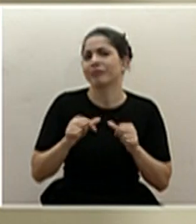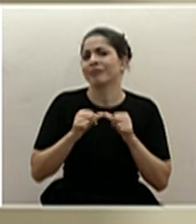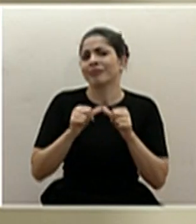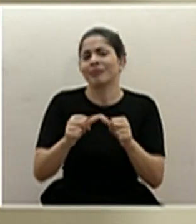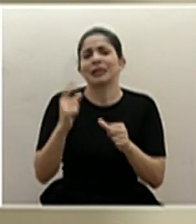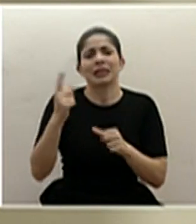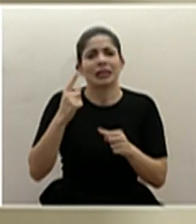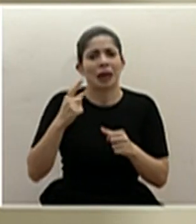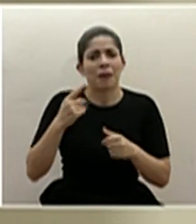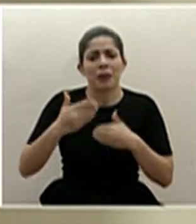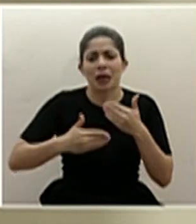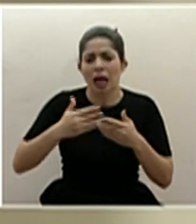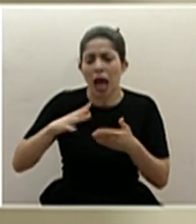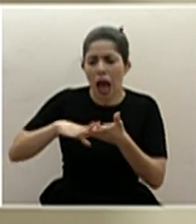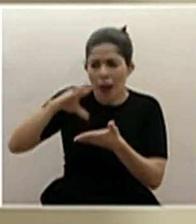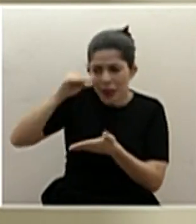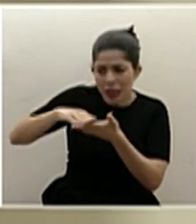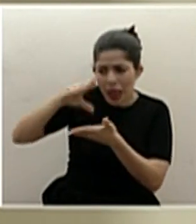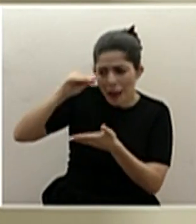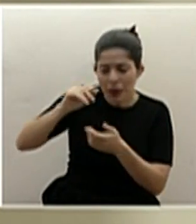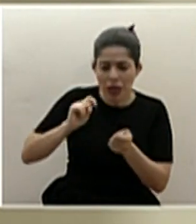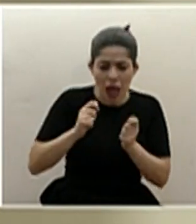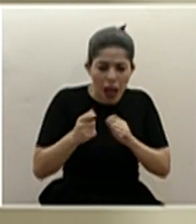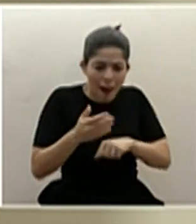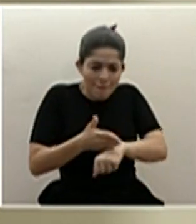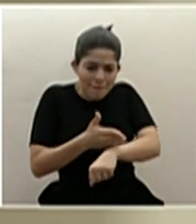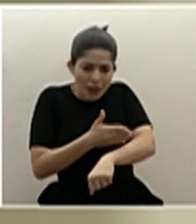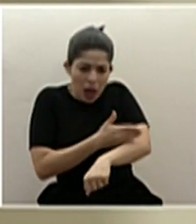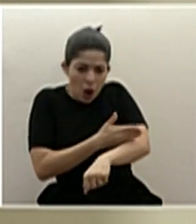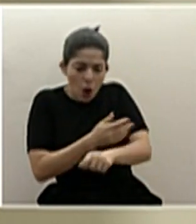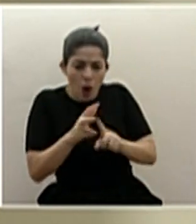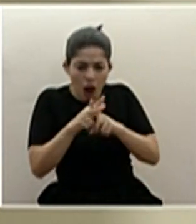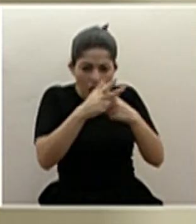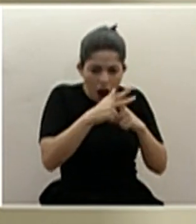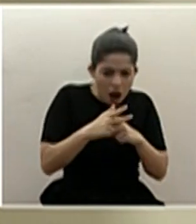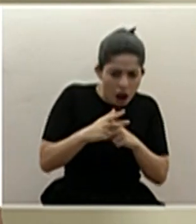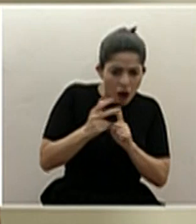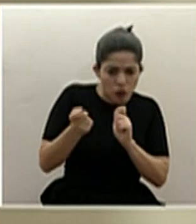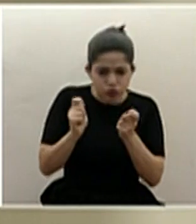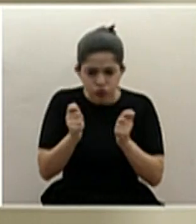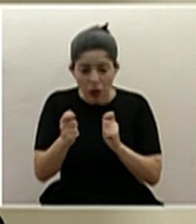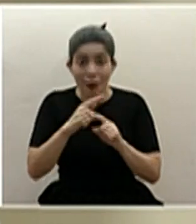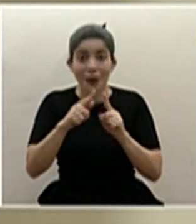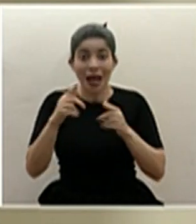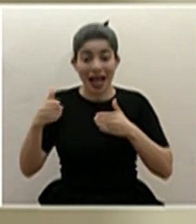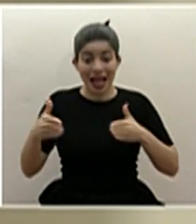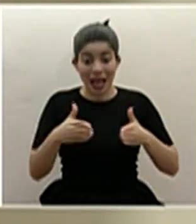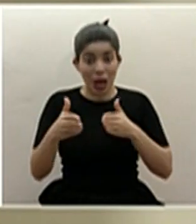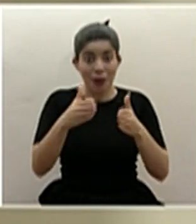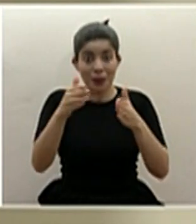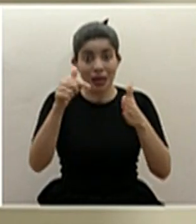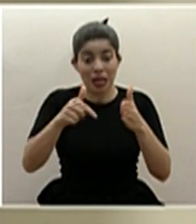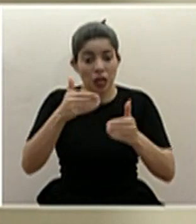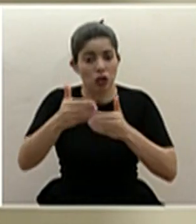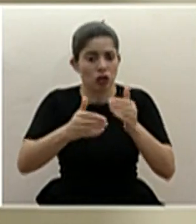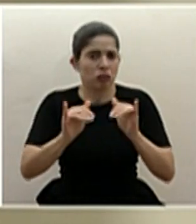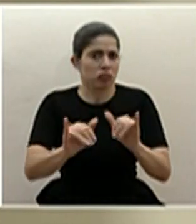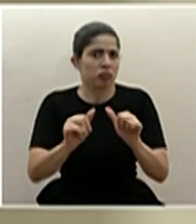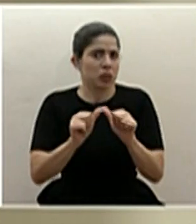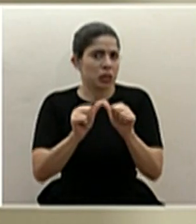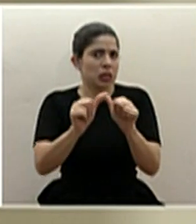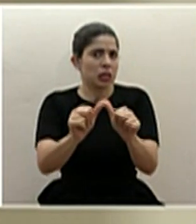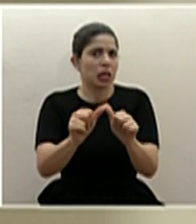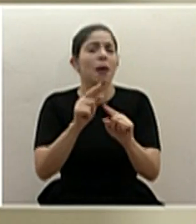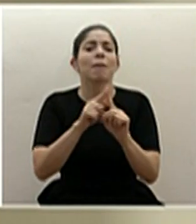haciendo esa dinámica de aprender y mejorar y tomar los ajustes. Pero la ruta que hemos trazado en su esencia se mantiene, y claro